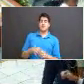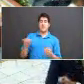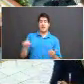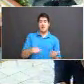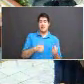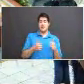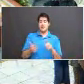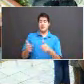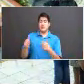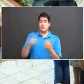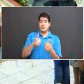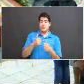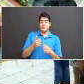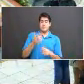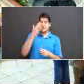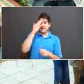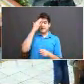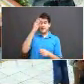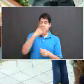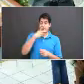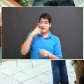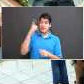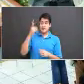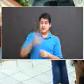Aleluya. Dale gracias a Dios.